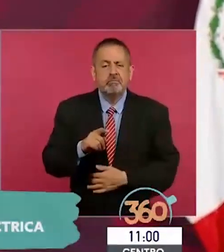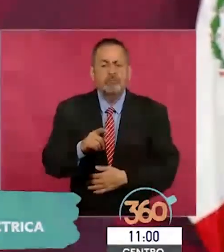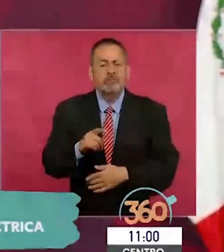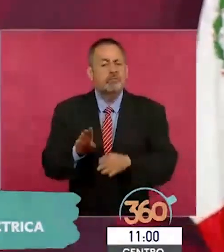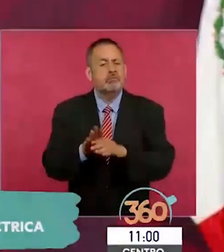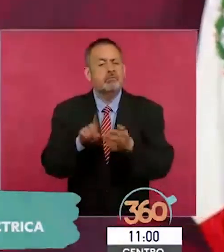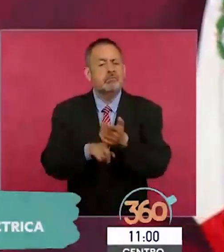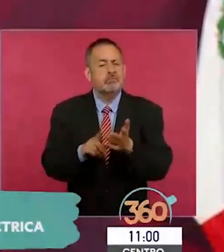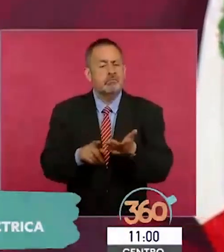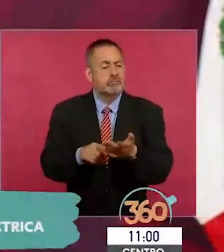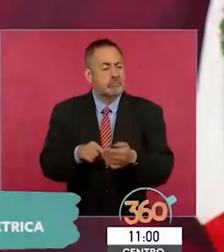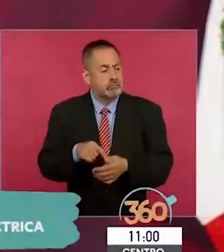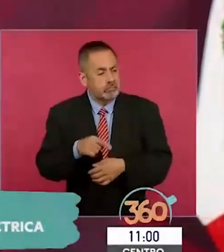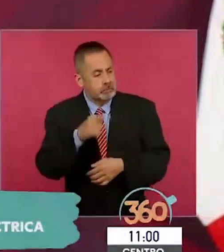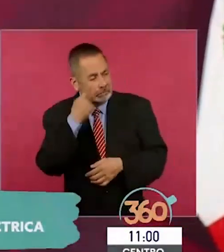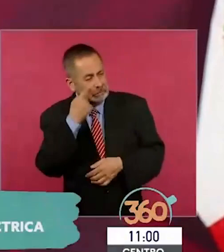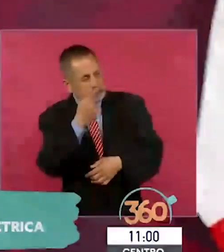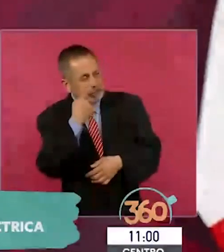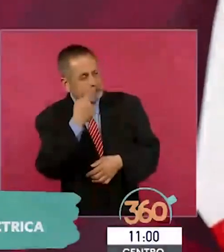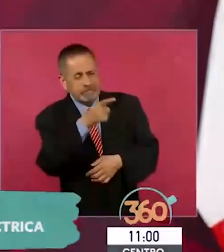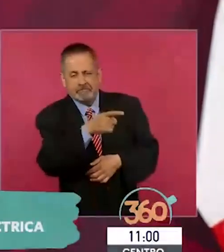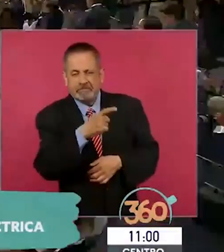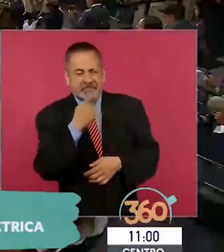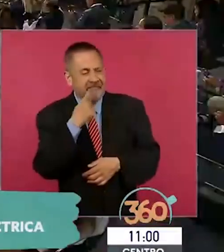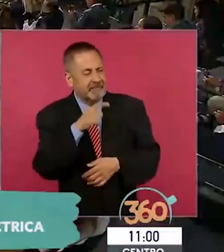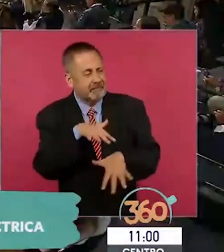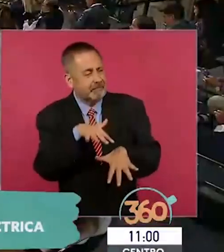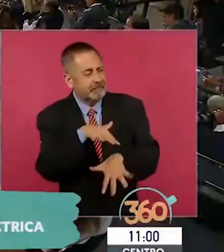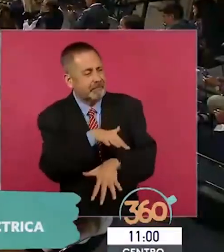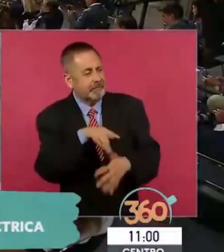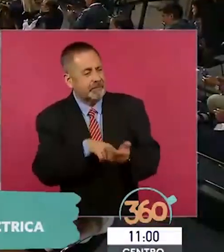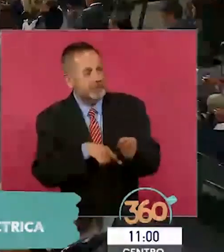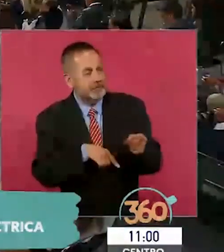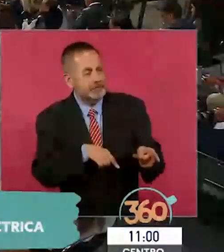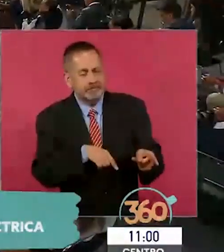porque seguirían mostrando el cobre.